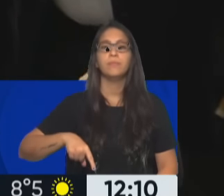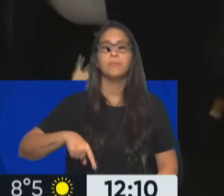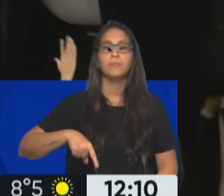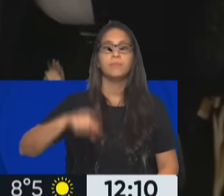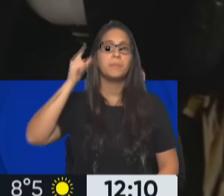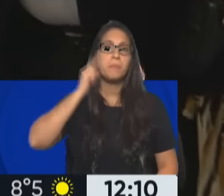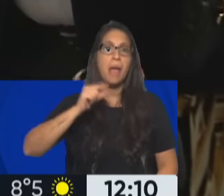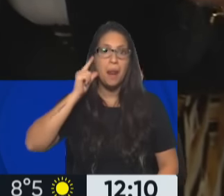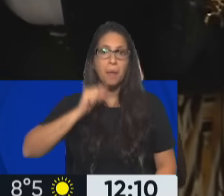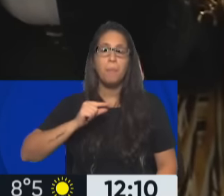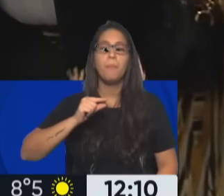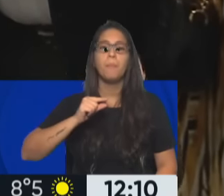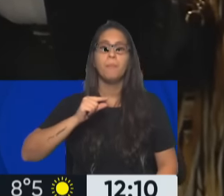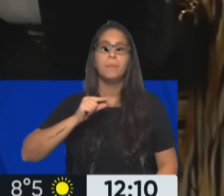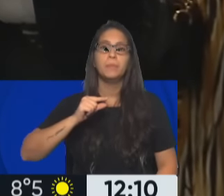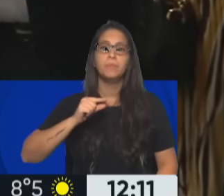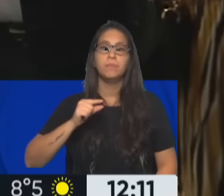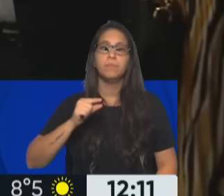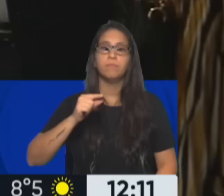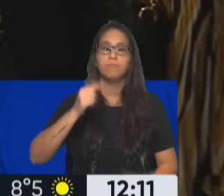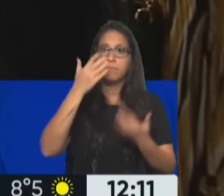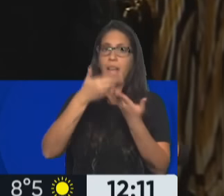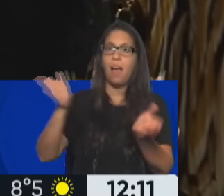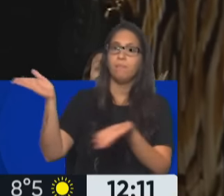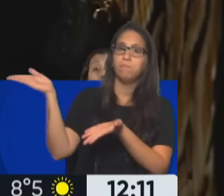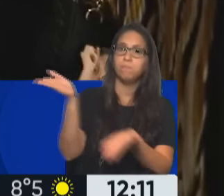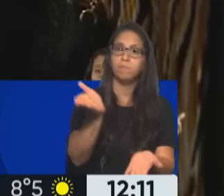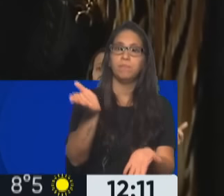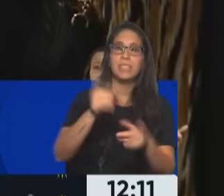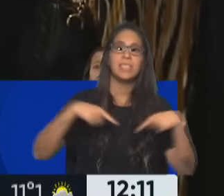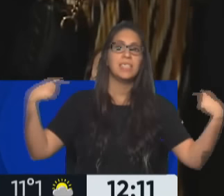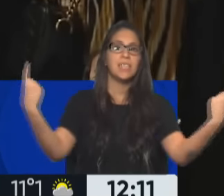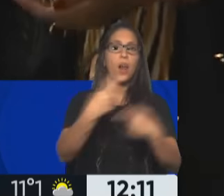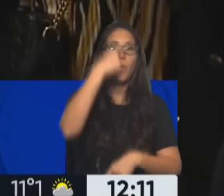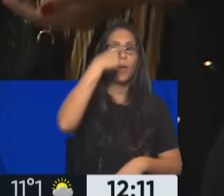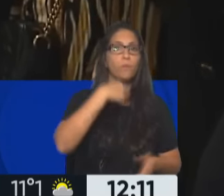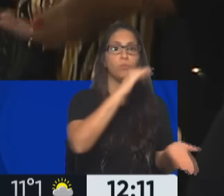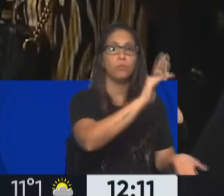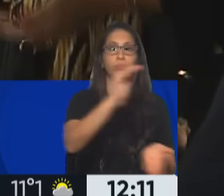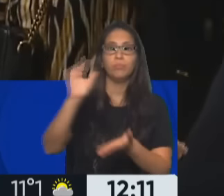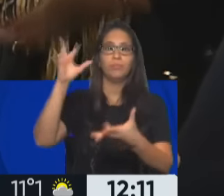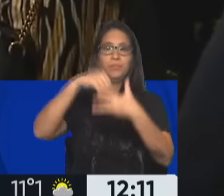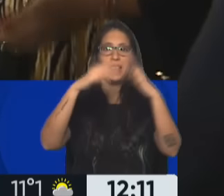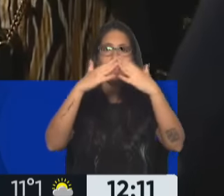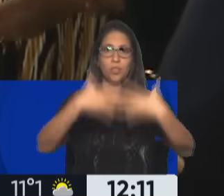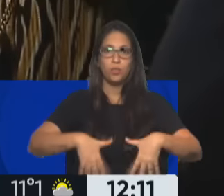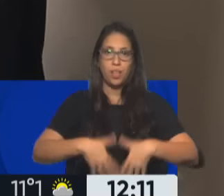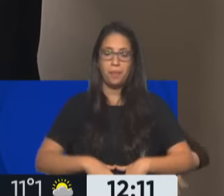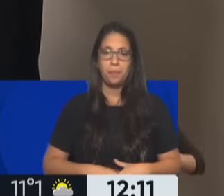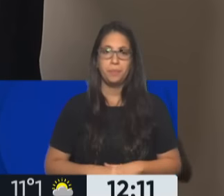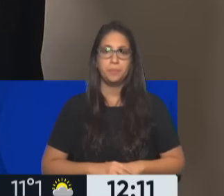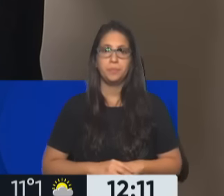doctor Carlos Saúl Menem, en el Salón de los Bustos de esta Casa de Gobierno.